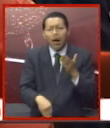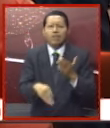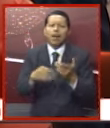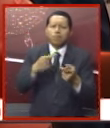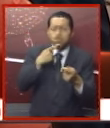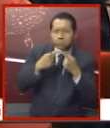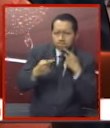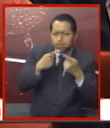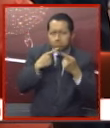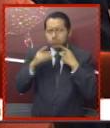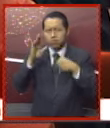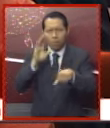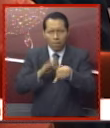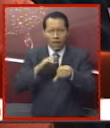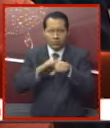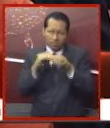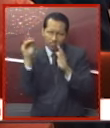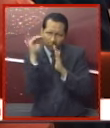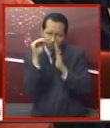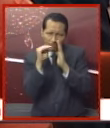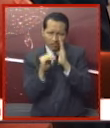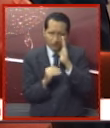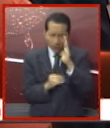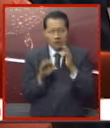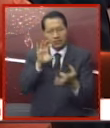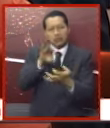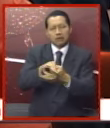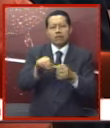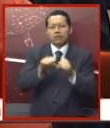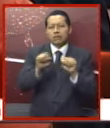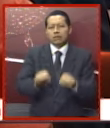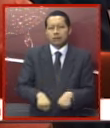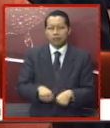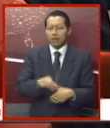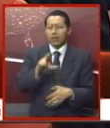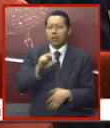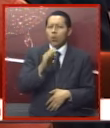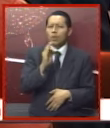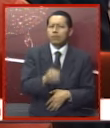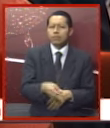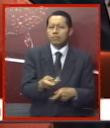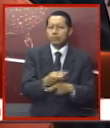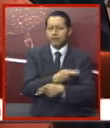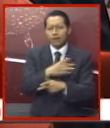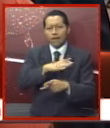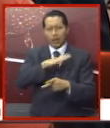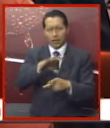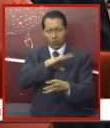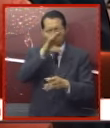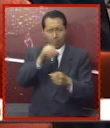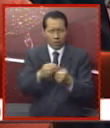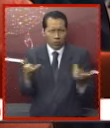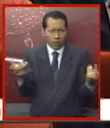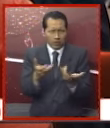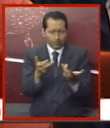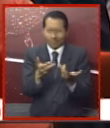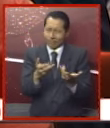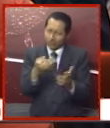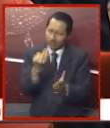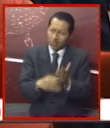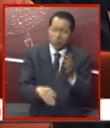contenido que aterriza realmente en nuestro sistema. No coincidimos en que esta reforma se aplique a sus anchas y tendríamos